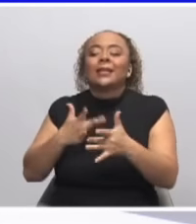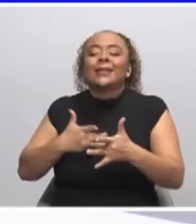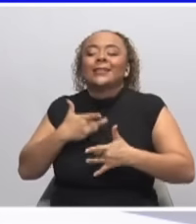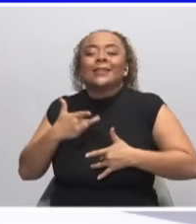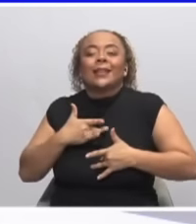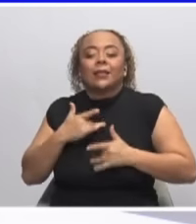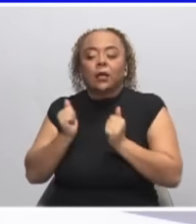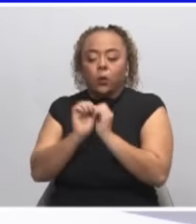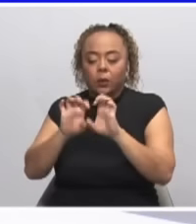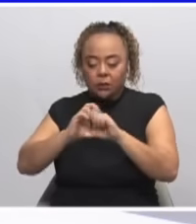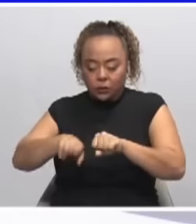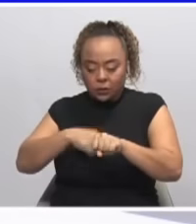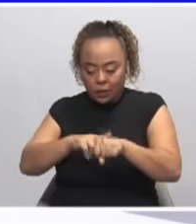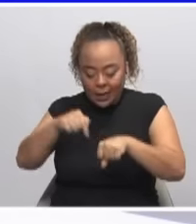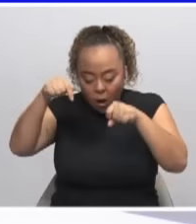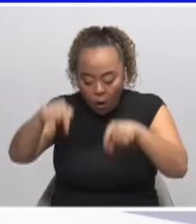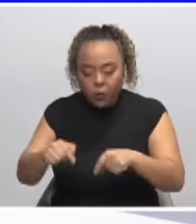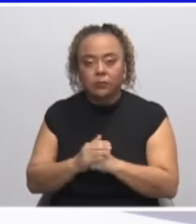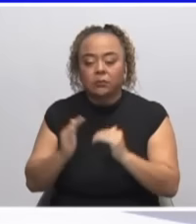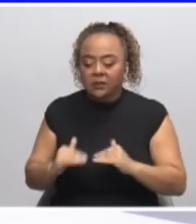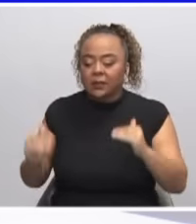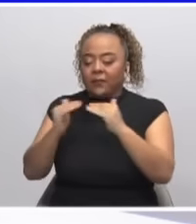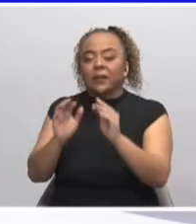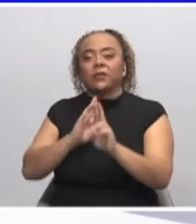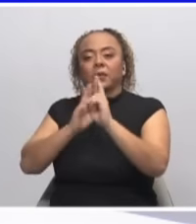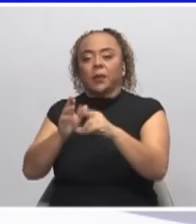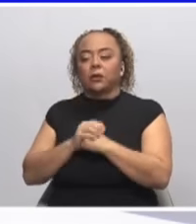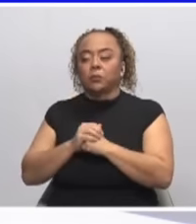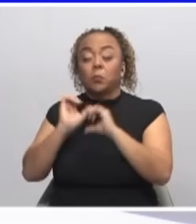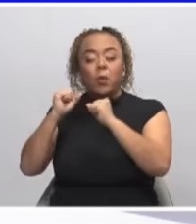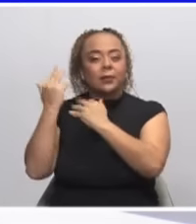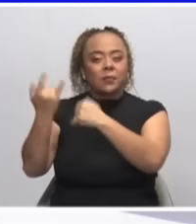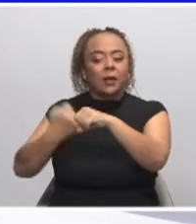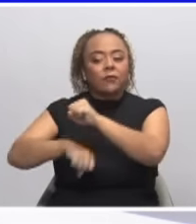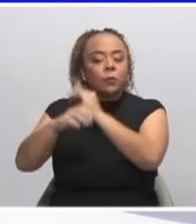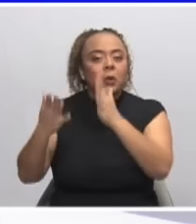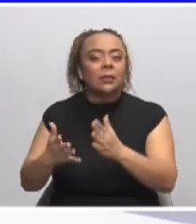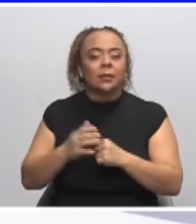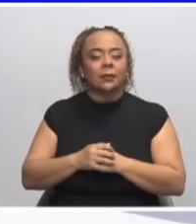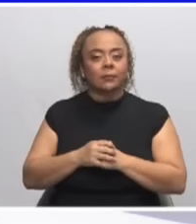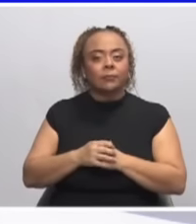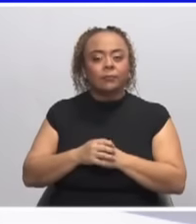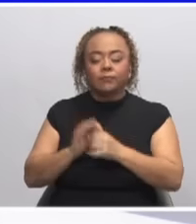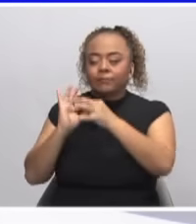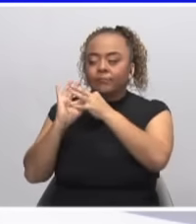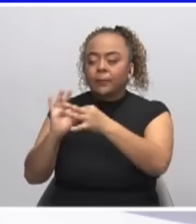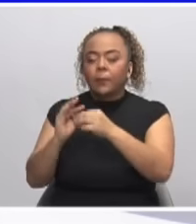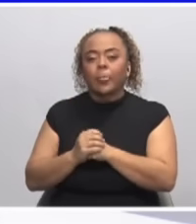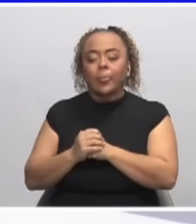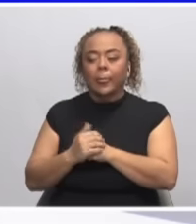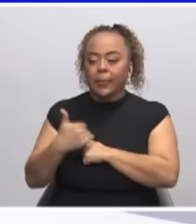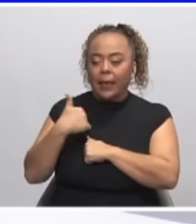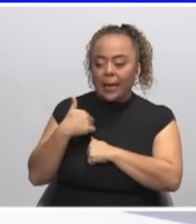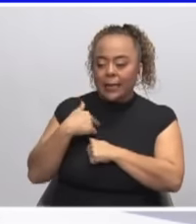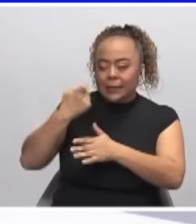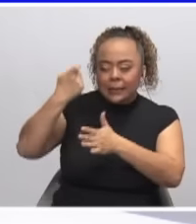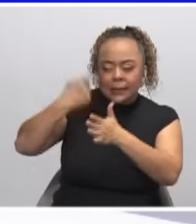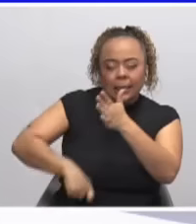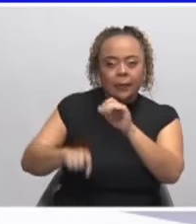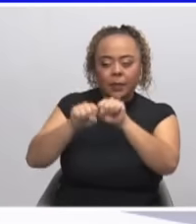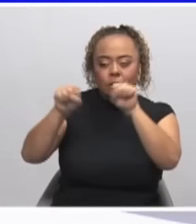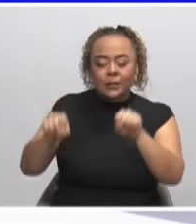respecto a la selección hoy en cuanto a nivel en cuanto rendimiento en cuanto a lo que puede esperar de futbolistas en cuanto a a si hay estrictamente